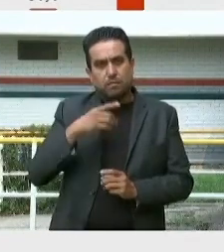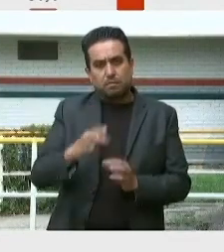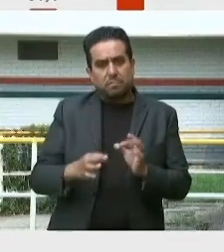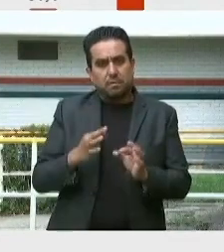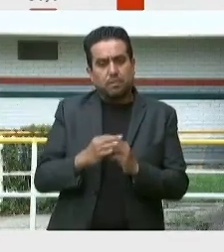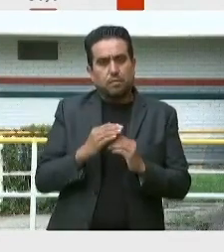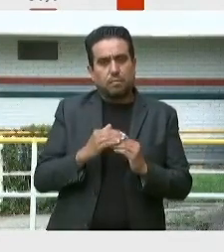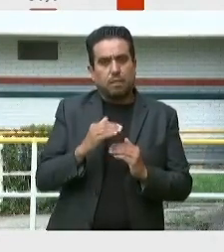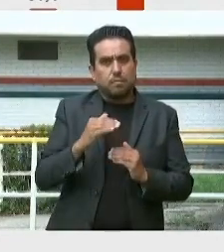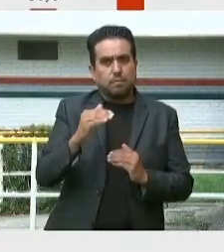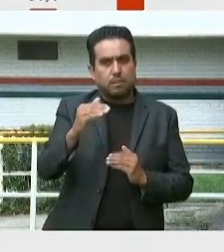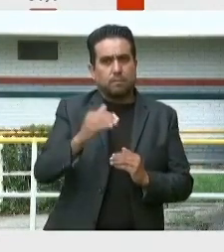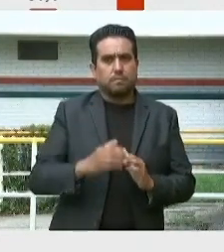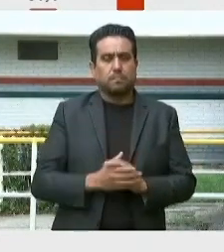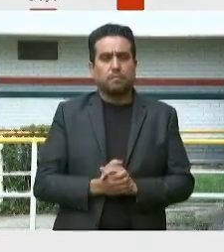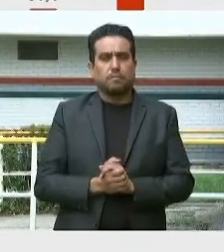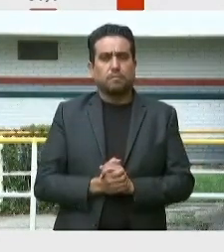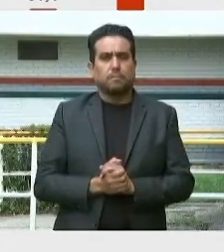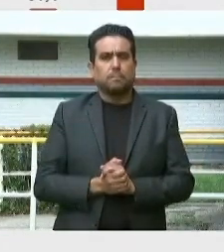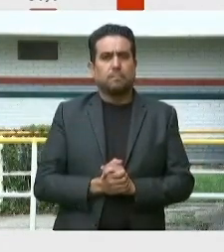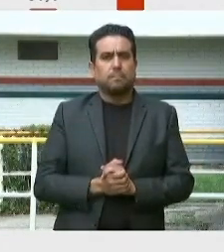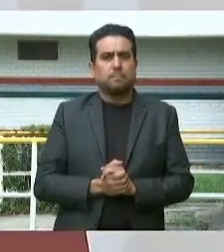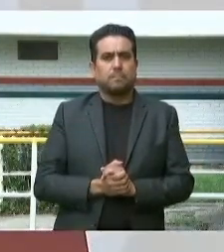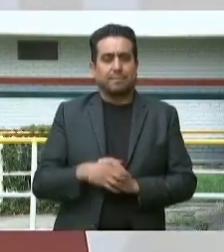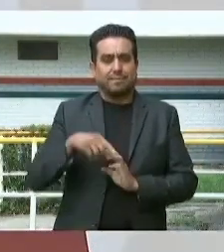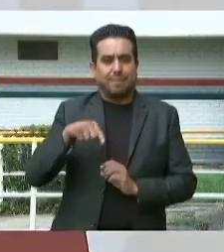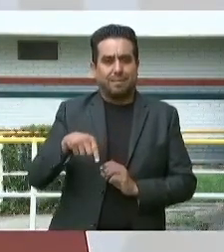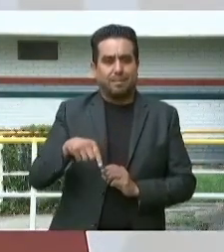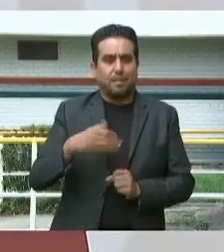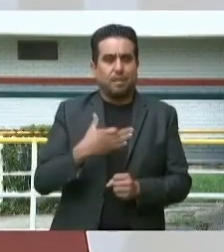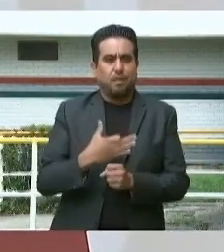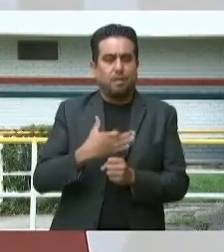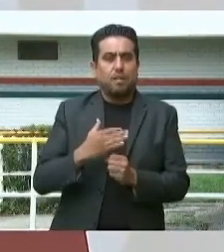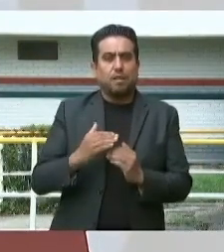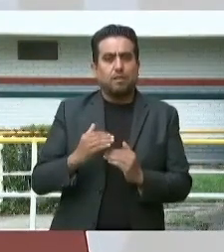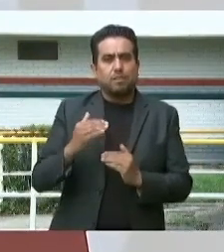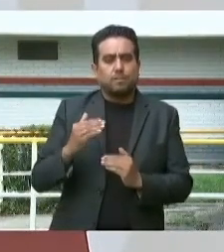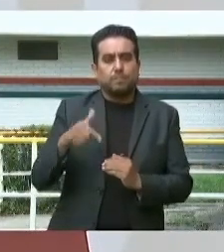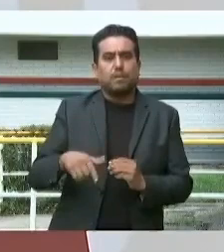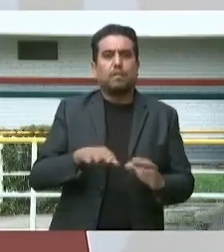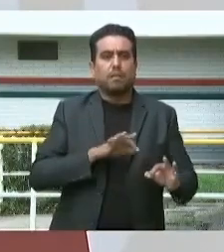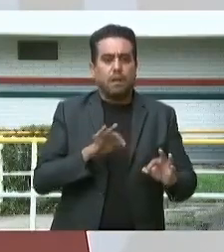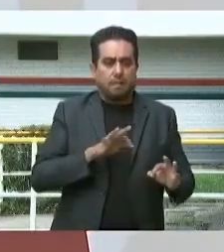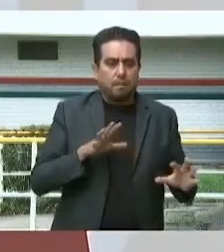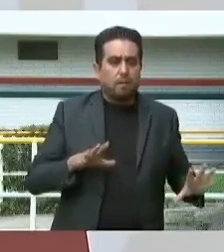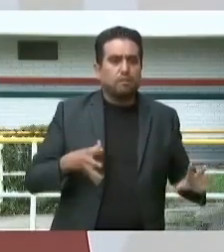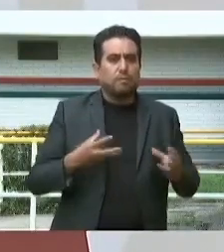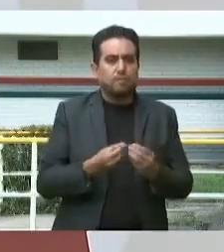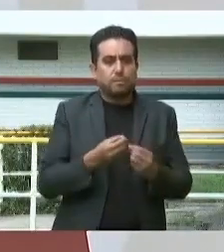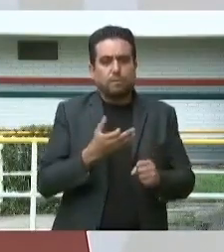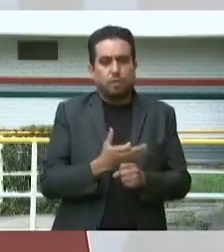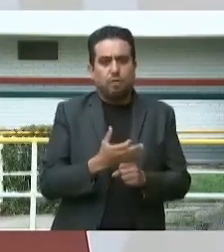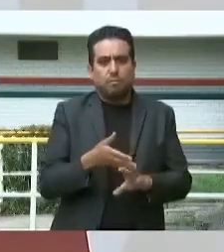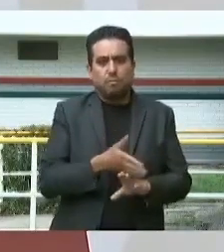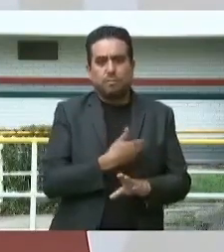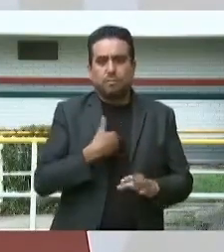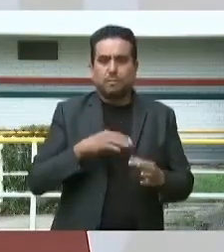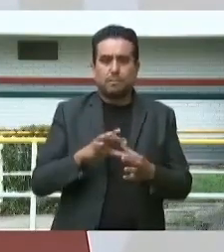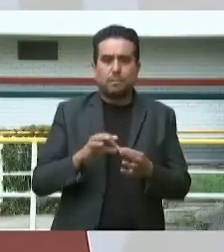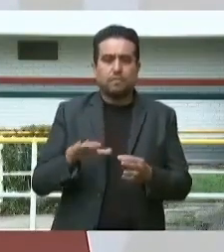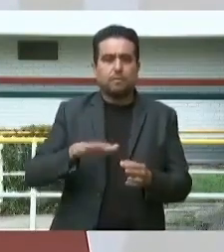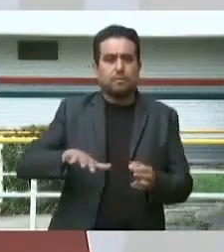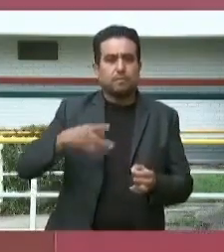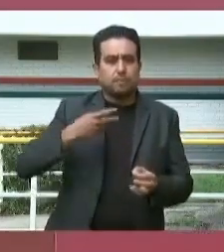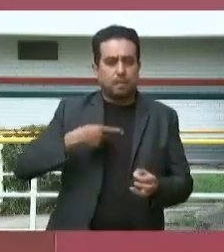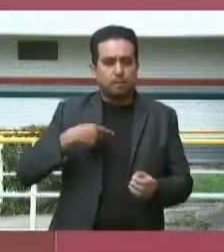carga vaya aumentando ese es el es la proyección de incremento esos son los trabajos que está realizando el personal y aquí